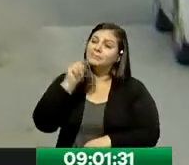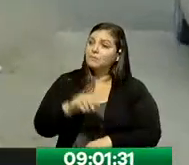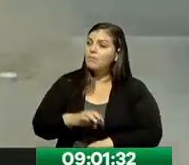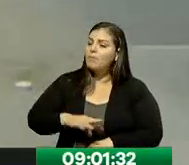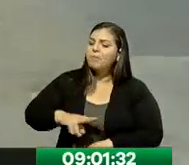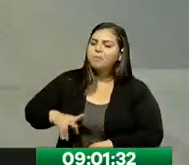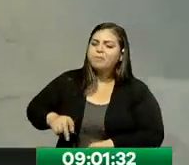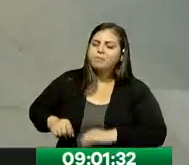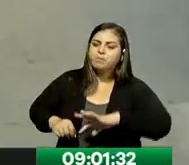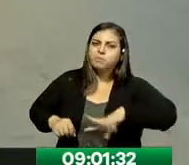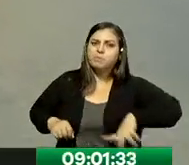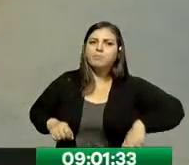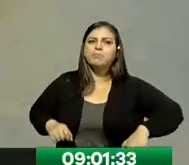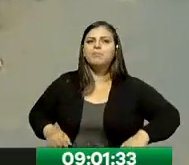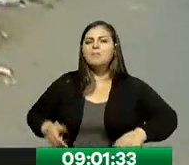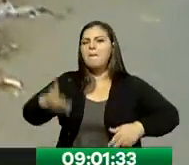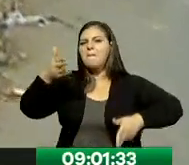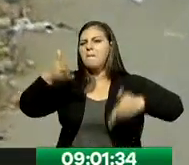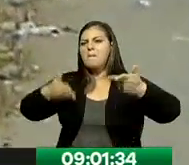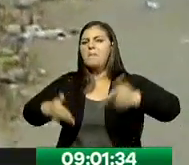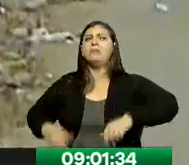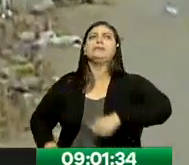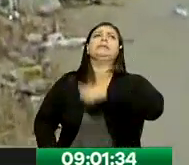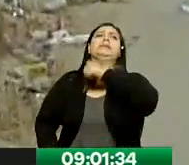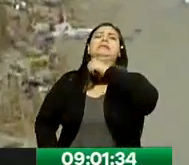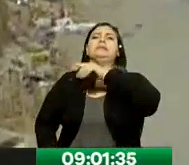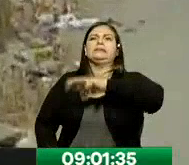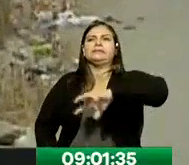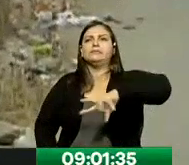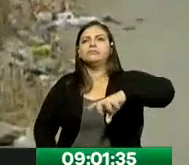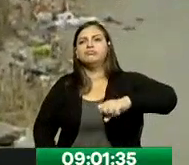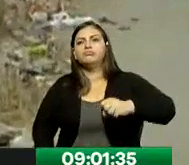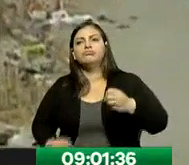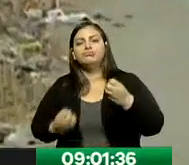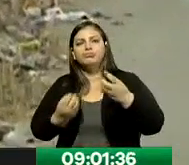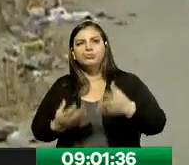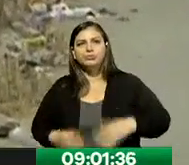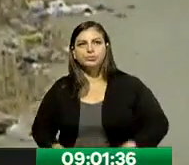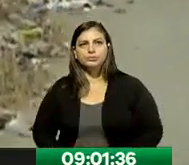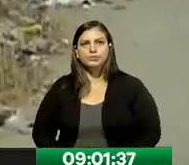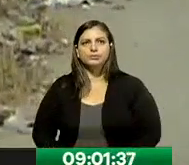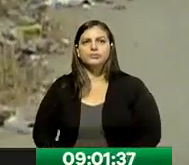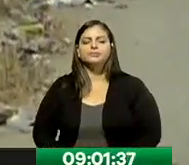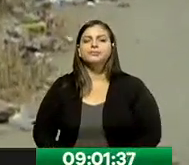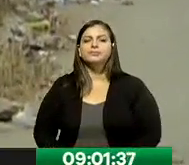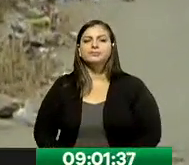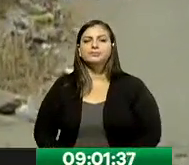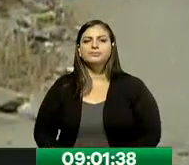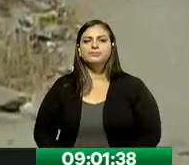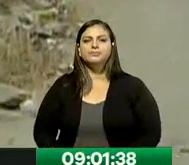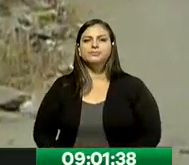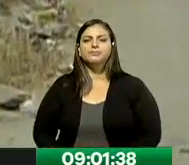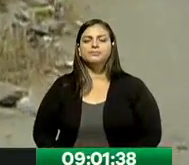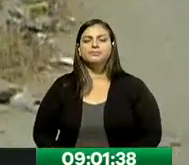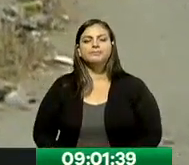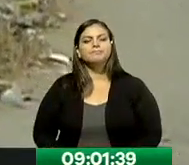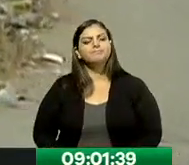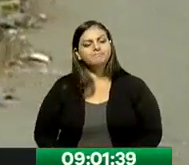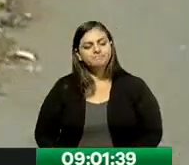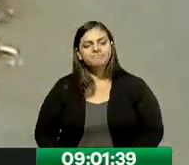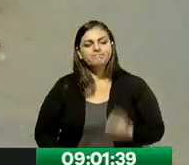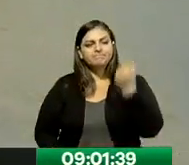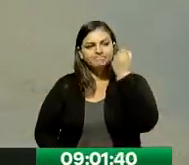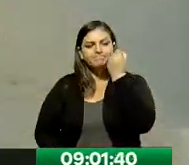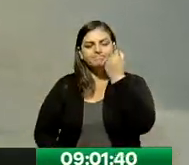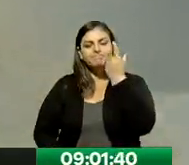que ponernos también en los zapatos de las otras personas para ver qué necesidades pasan. Y justamente en el primer enlace, también a todos